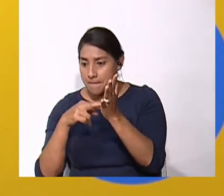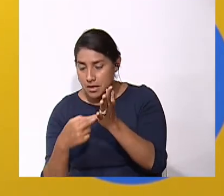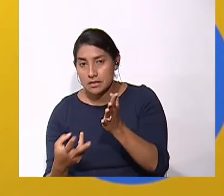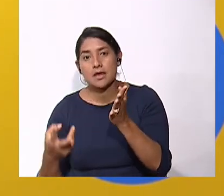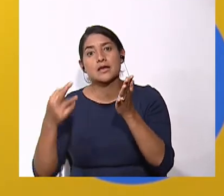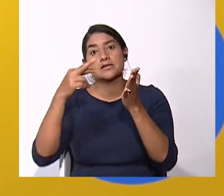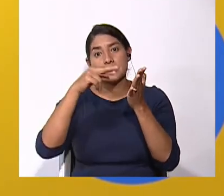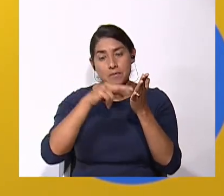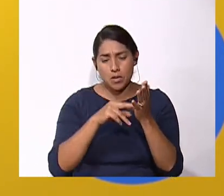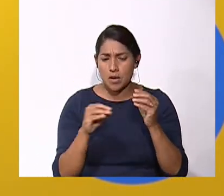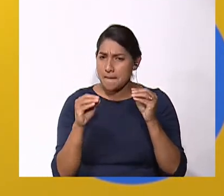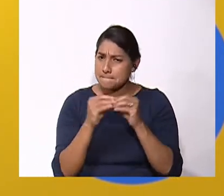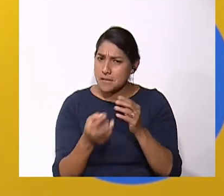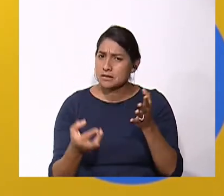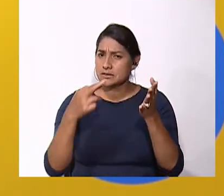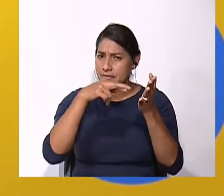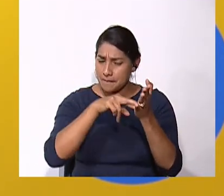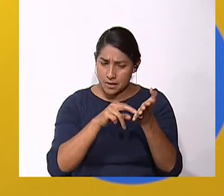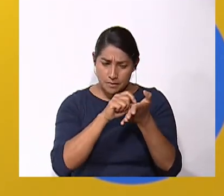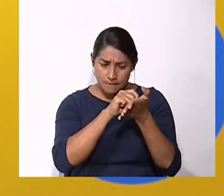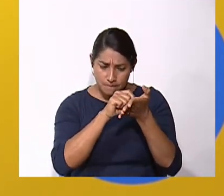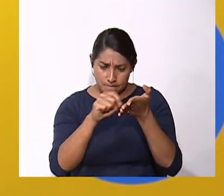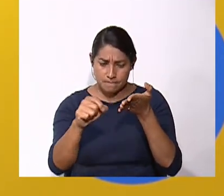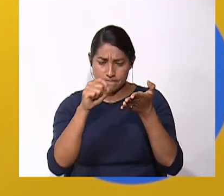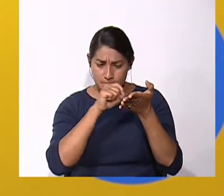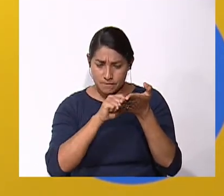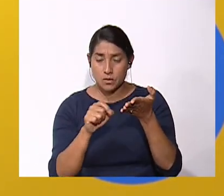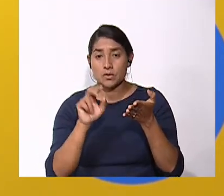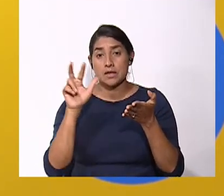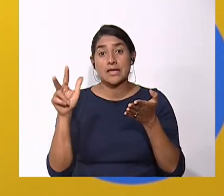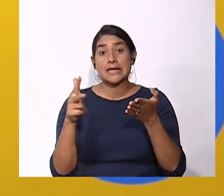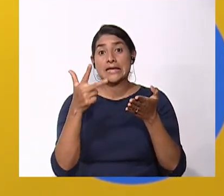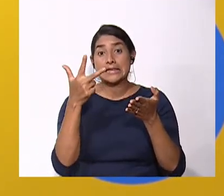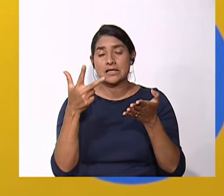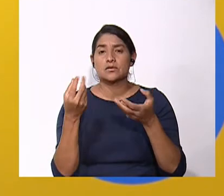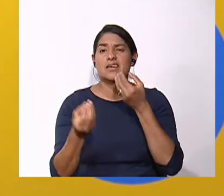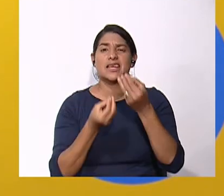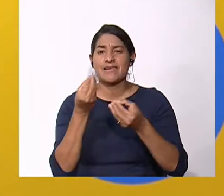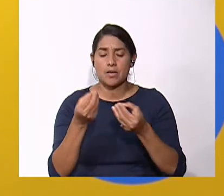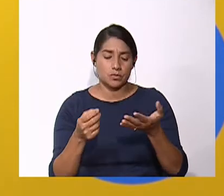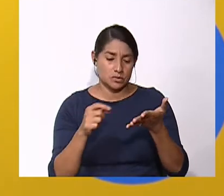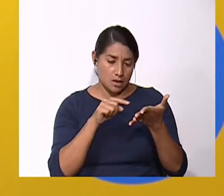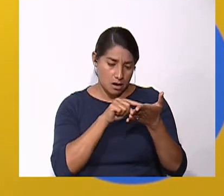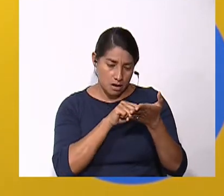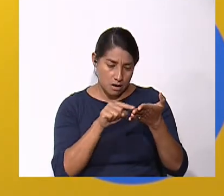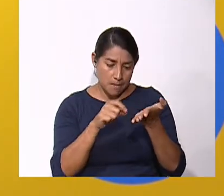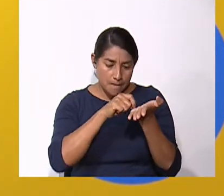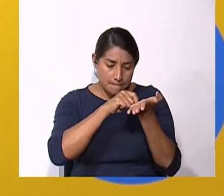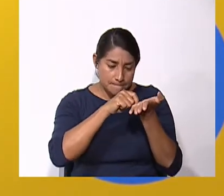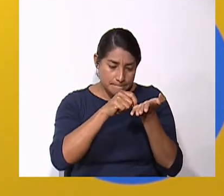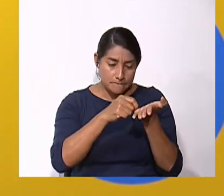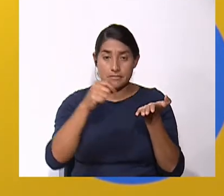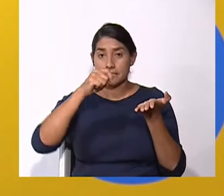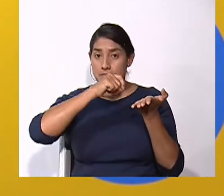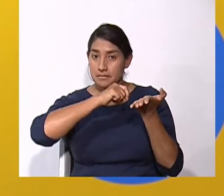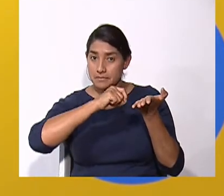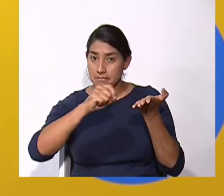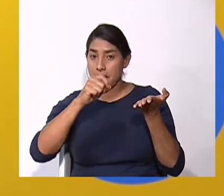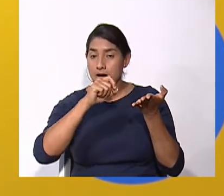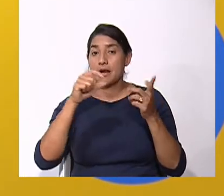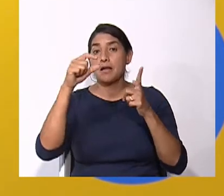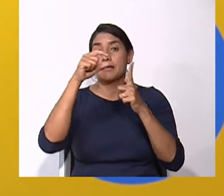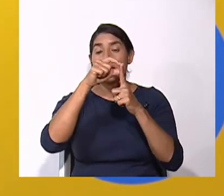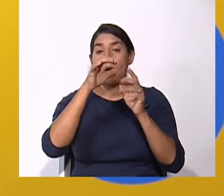las palabras que más se repiten. Y tercero, vamos a subrayar